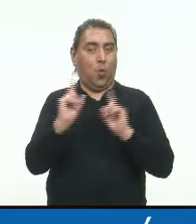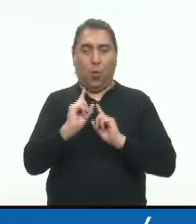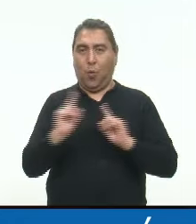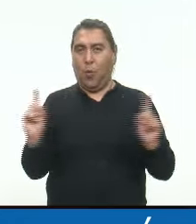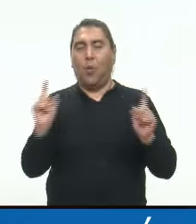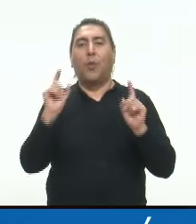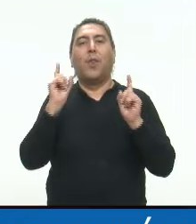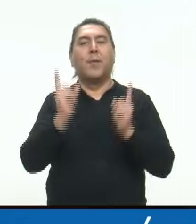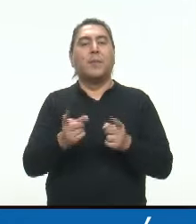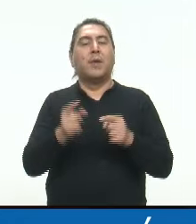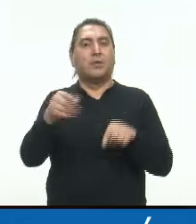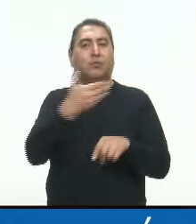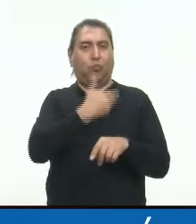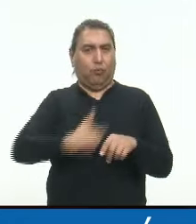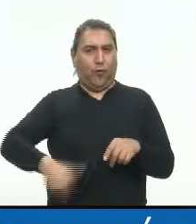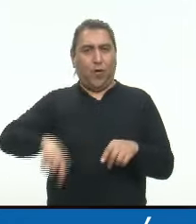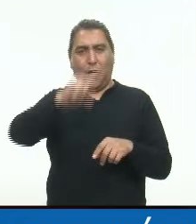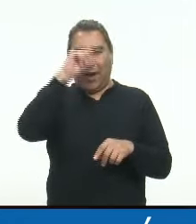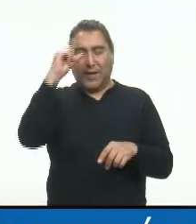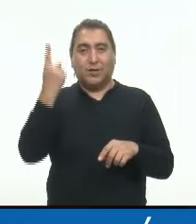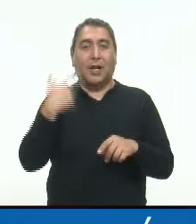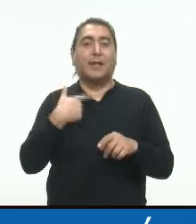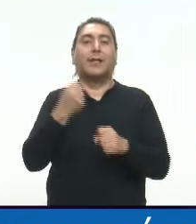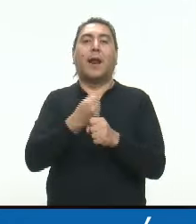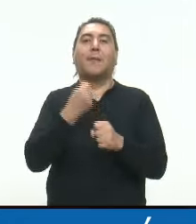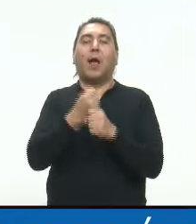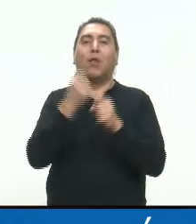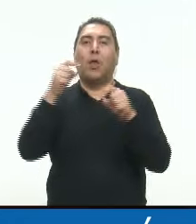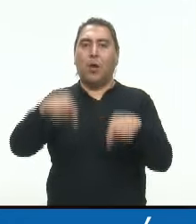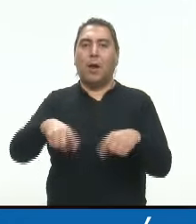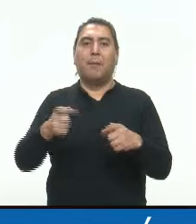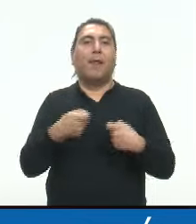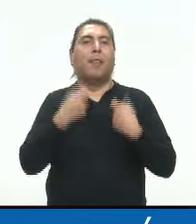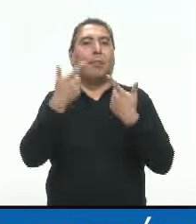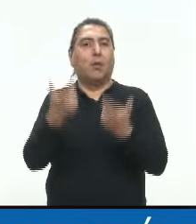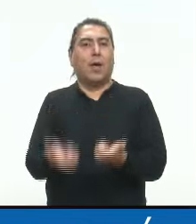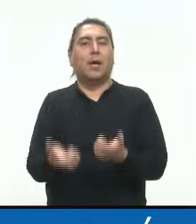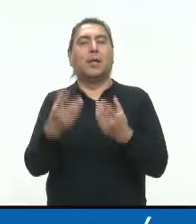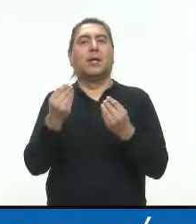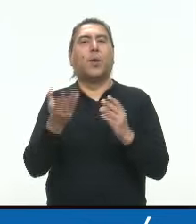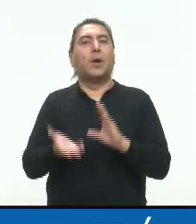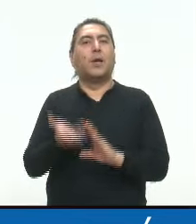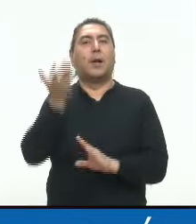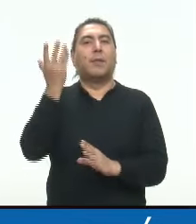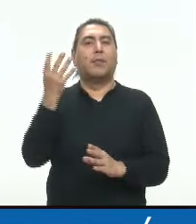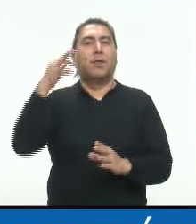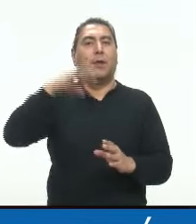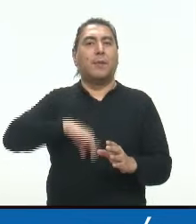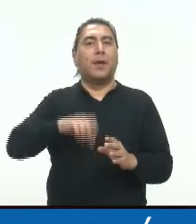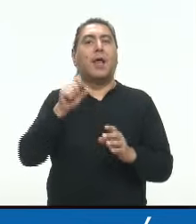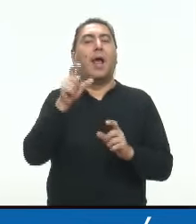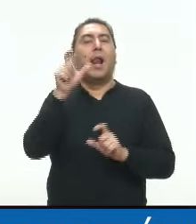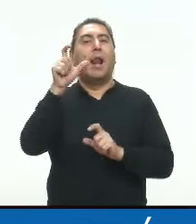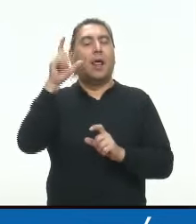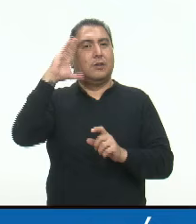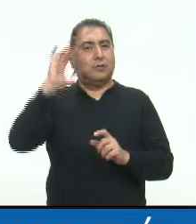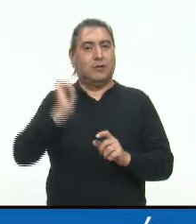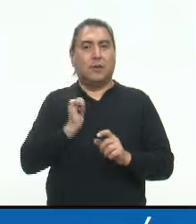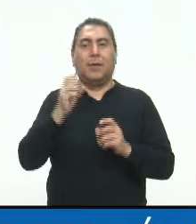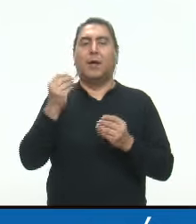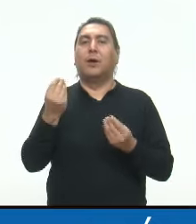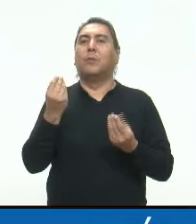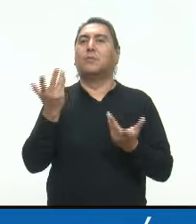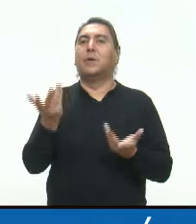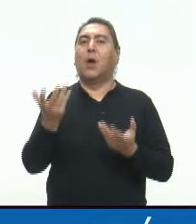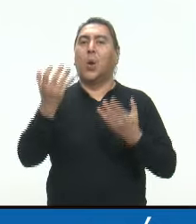esto, el Gobierno Nacional está trabajando para otorgar un incremento de haberes a las Fuerzas Armadas con la finalidad